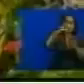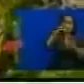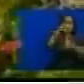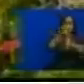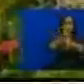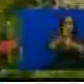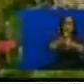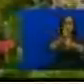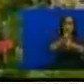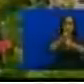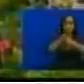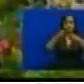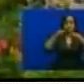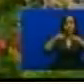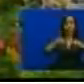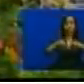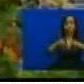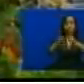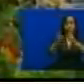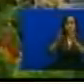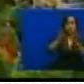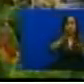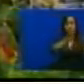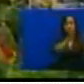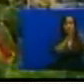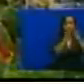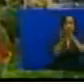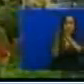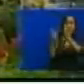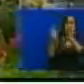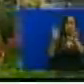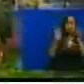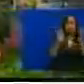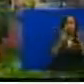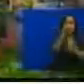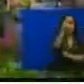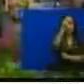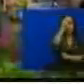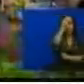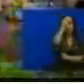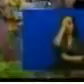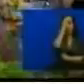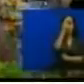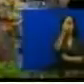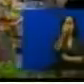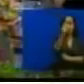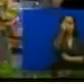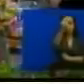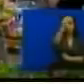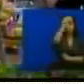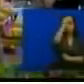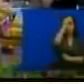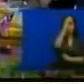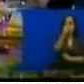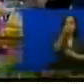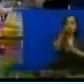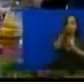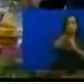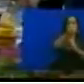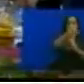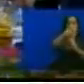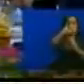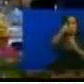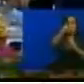sido la última, fue precisamente en el 90, que después de 140.000 muertos y después de que